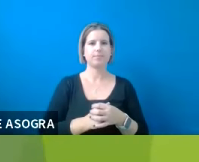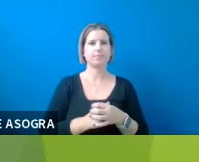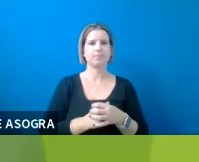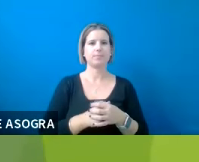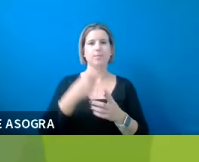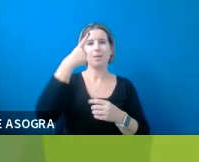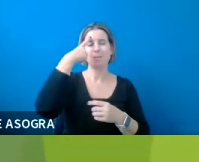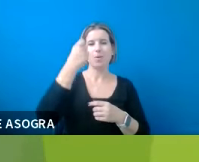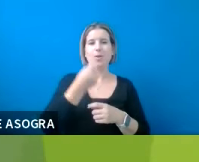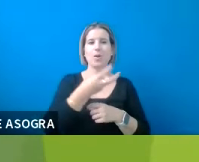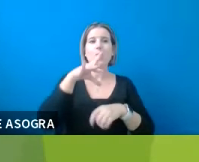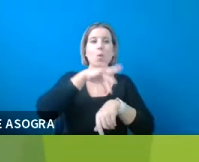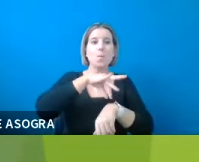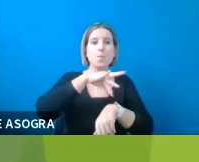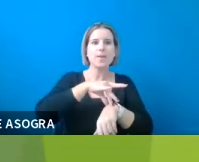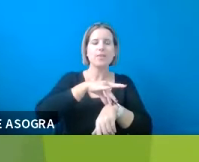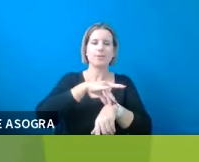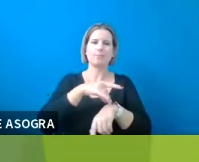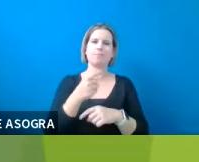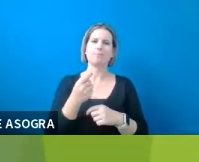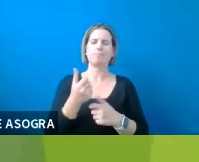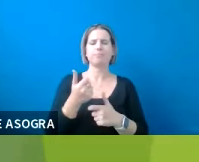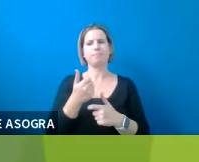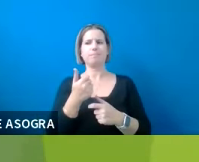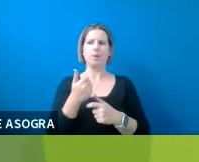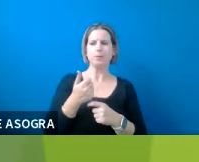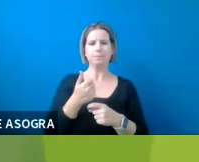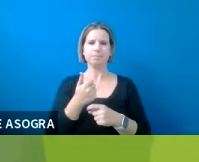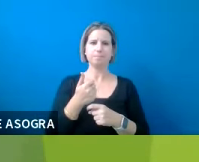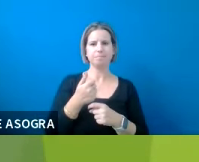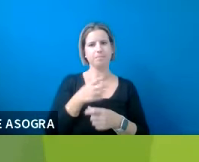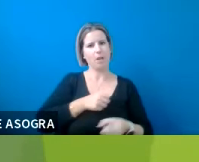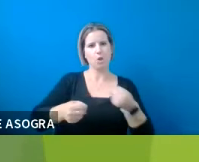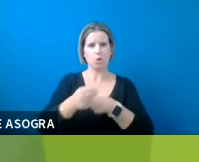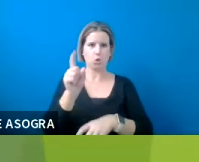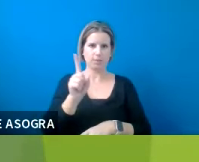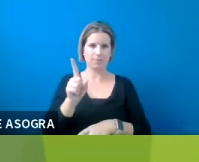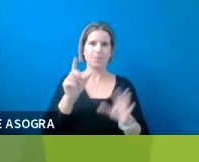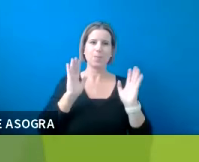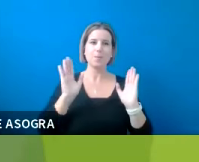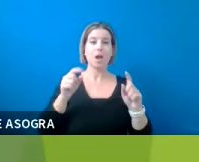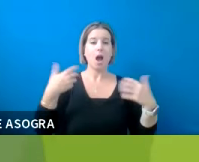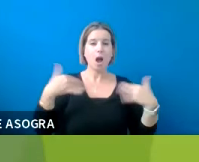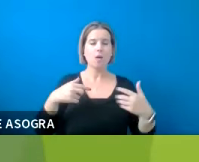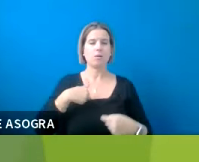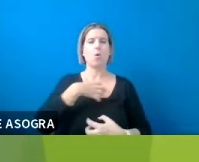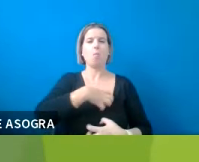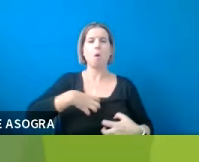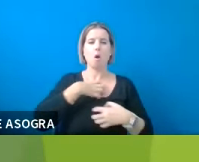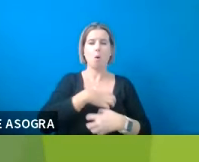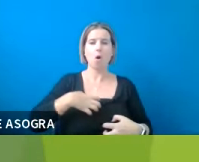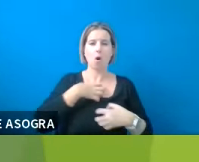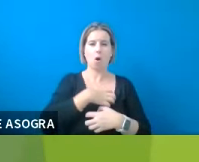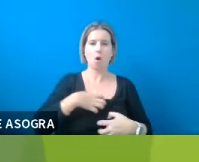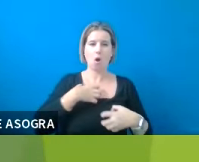Recuerdo que algunos médicos que me veían eran poco empáticos. Empecé a tener un ataque de ansiedad, que llegaba